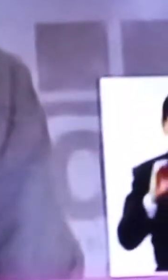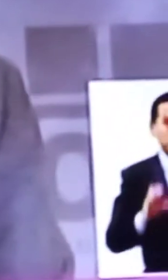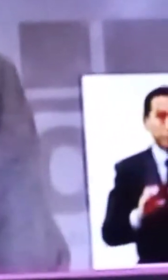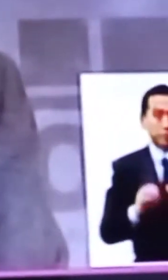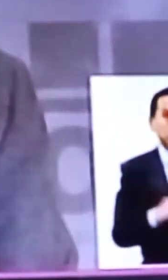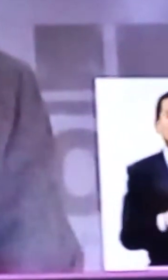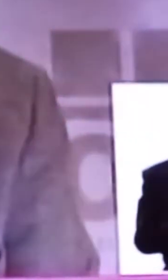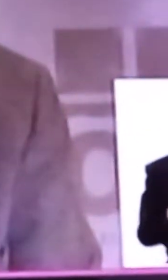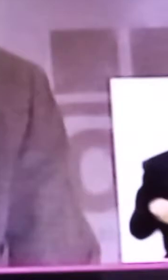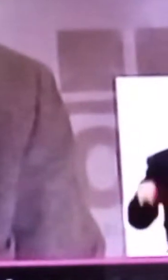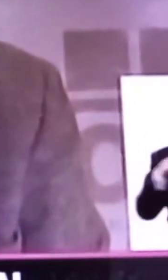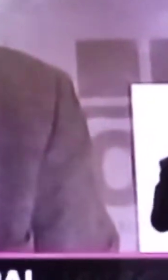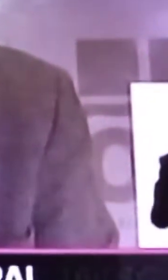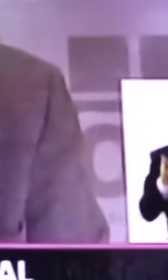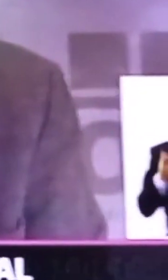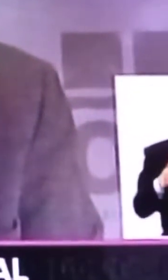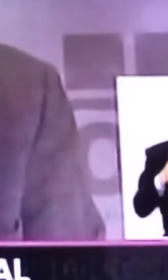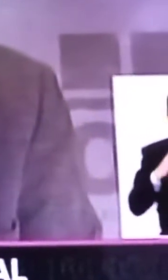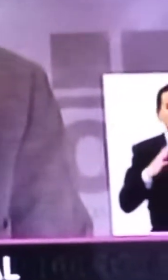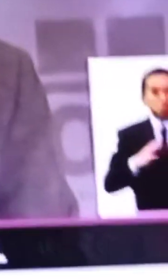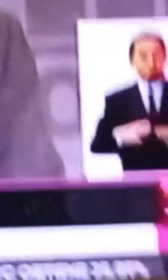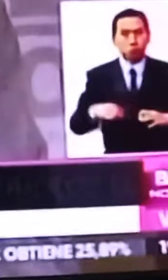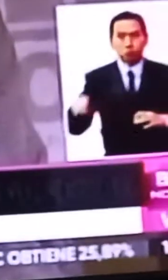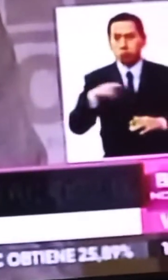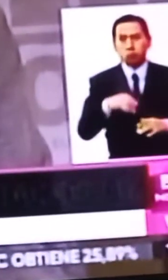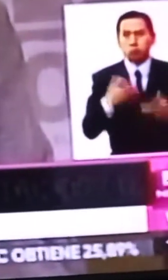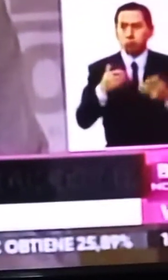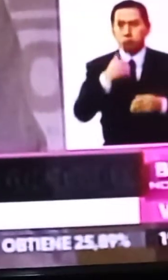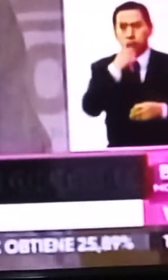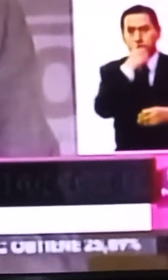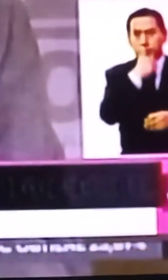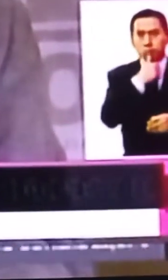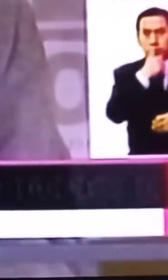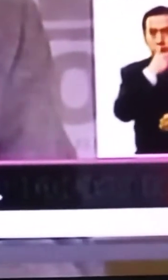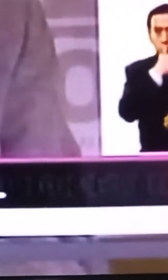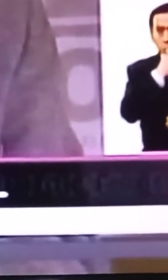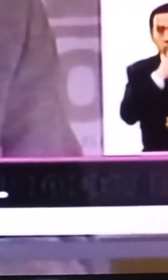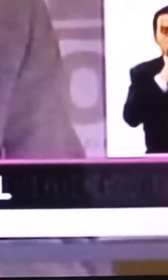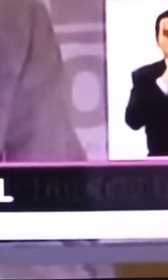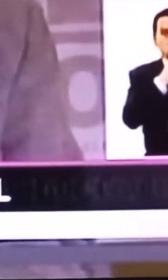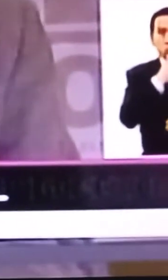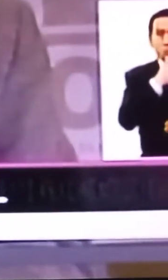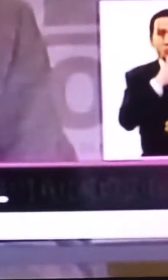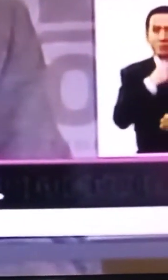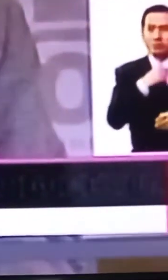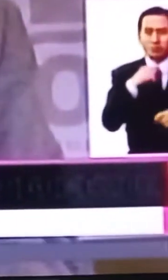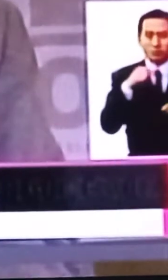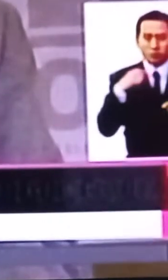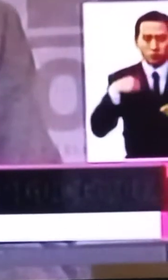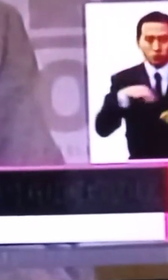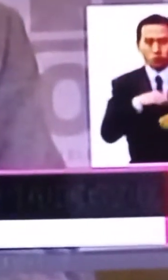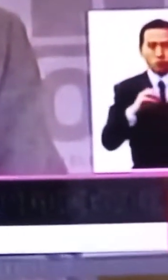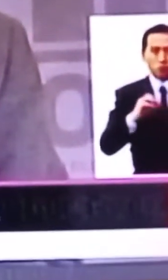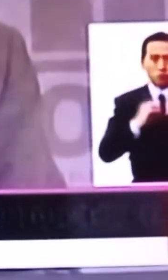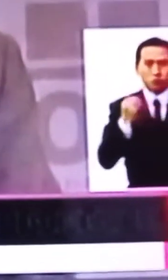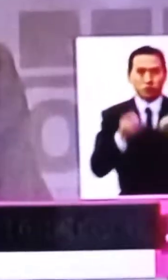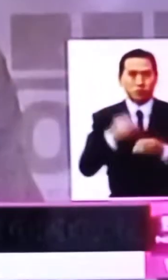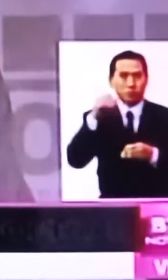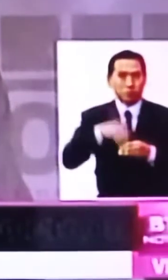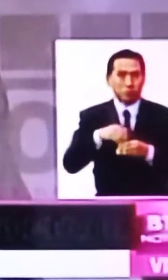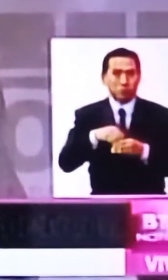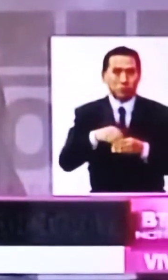aguarda con tranquilidad, aguarda con paciencia que el Tribunal Supremo Electoral concluya